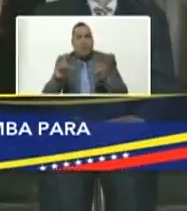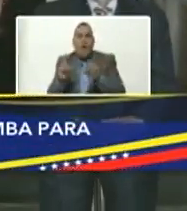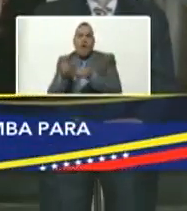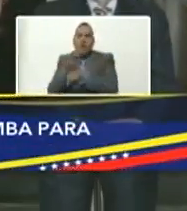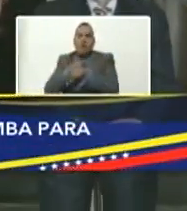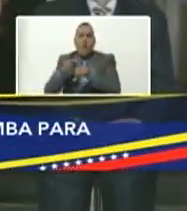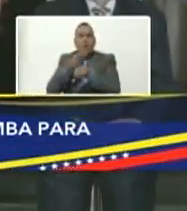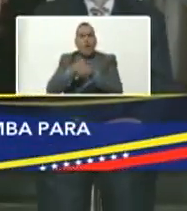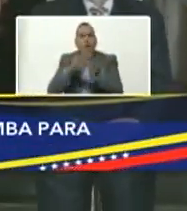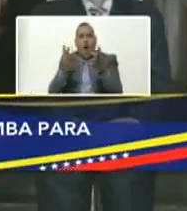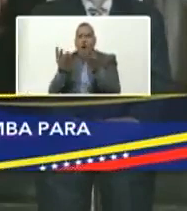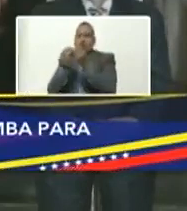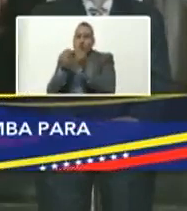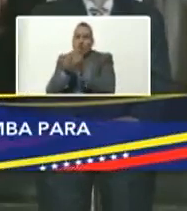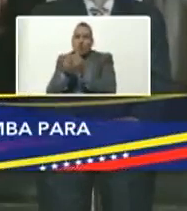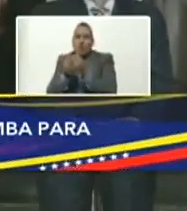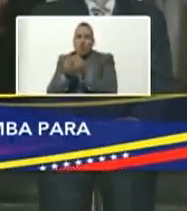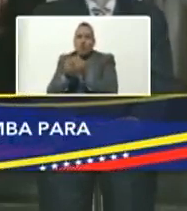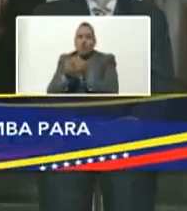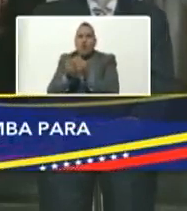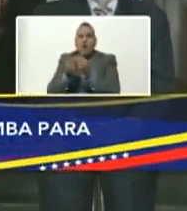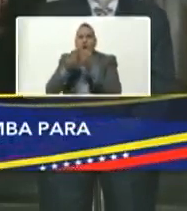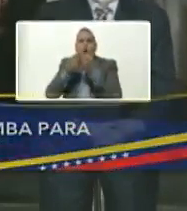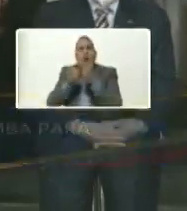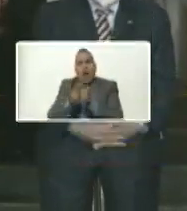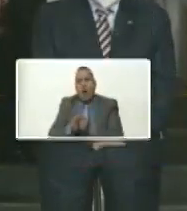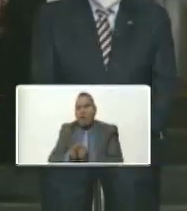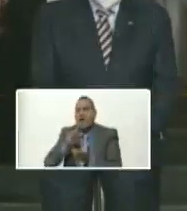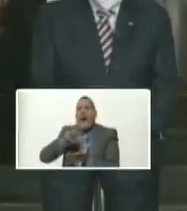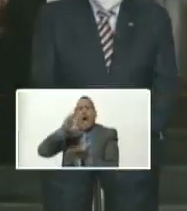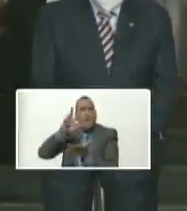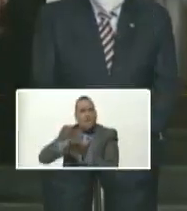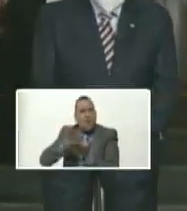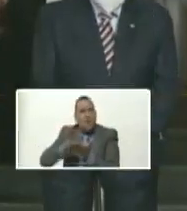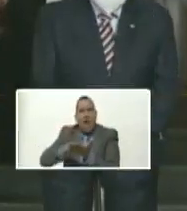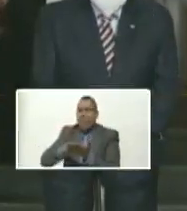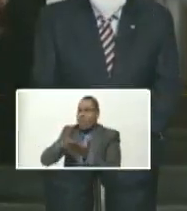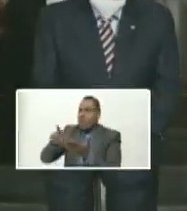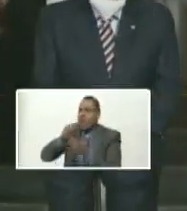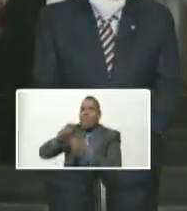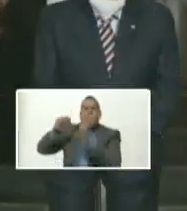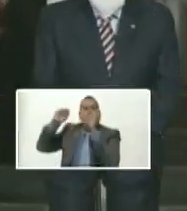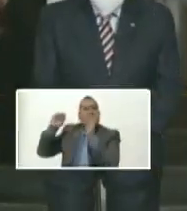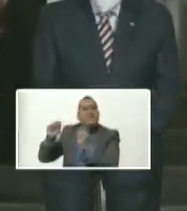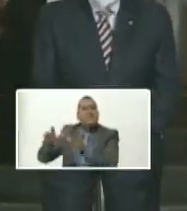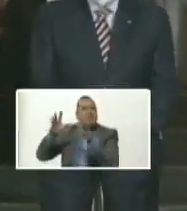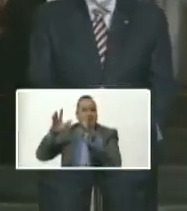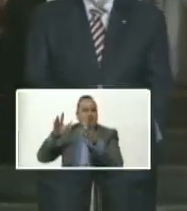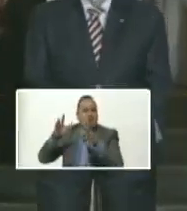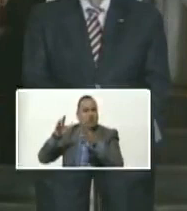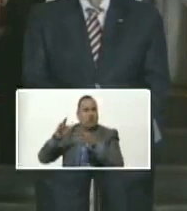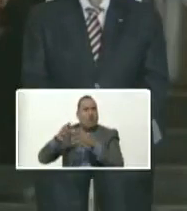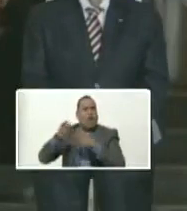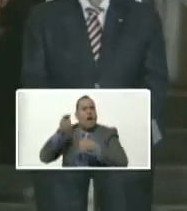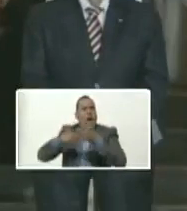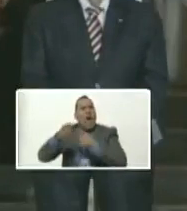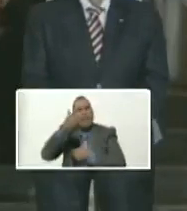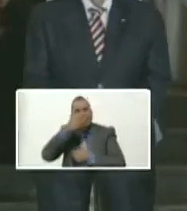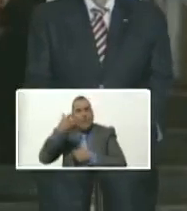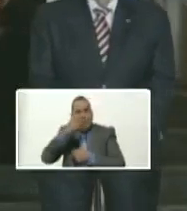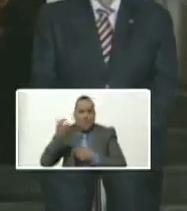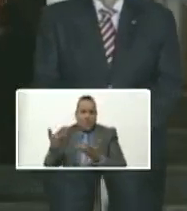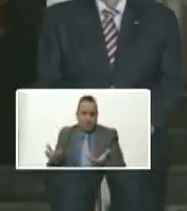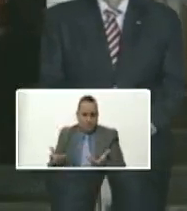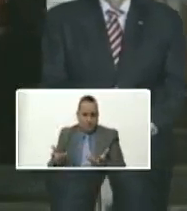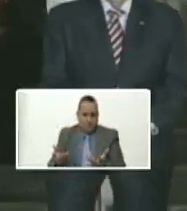terminan bendiciendo el narcotráfico que hay en Colombia y a la narcooligarquía,